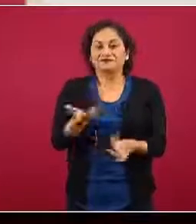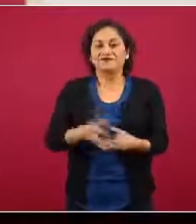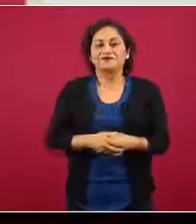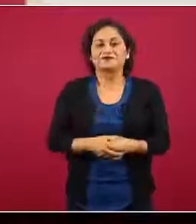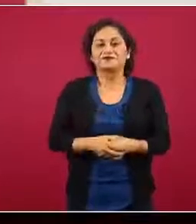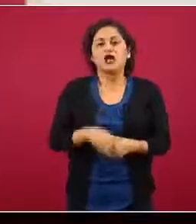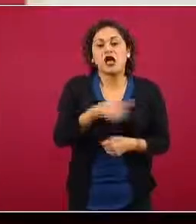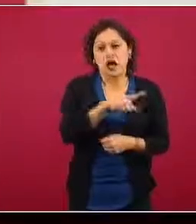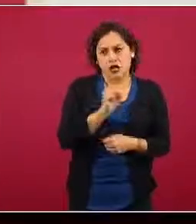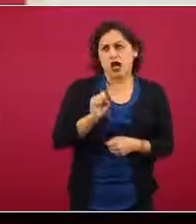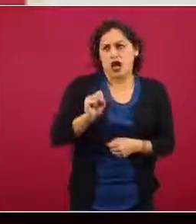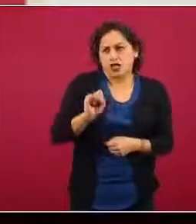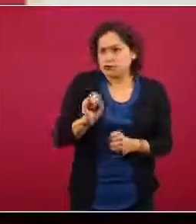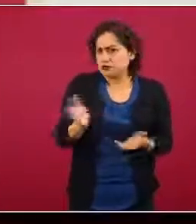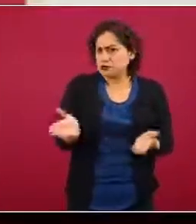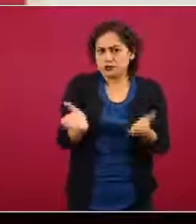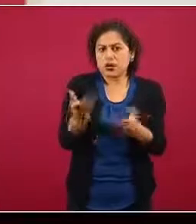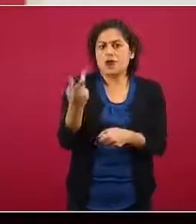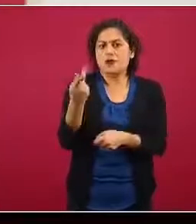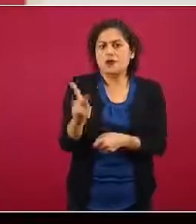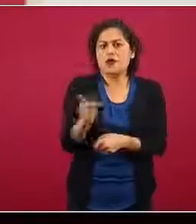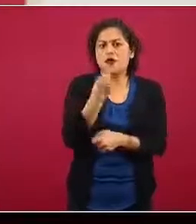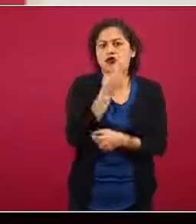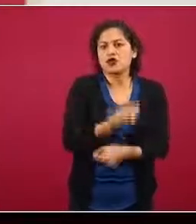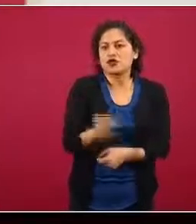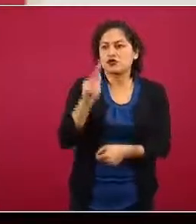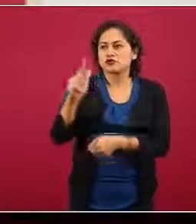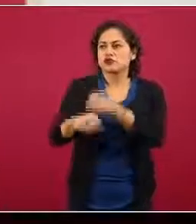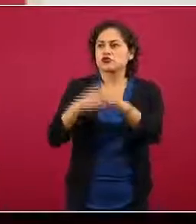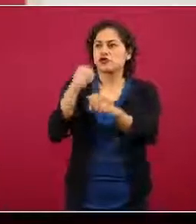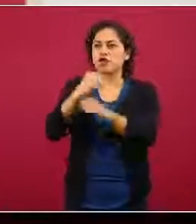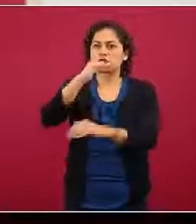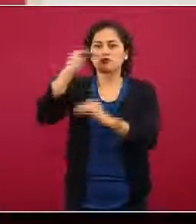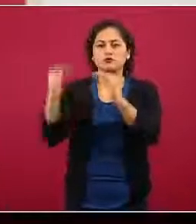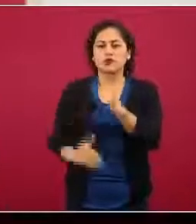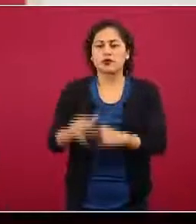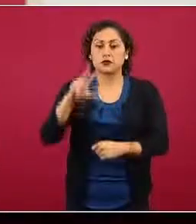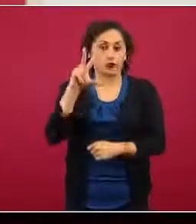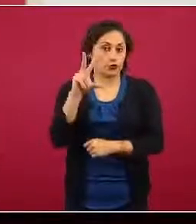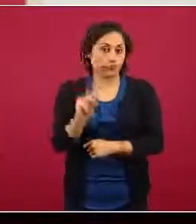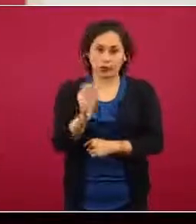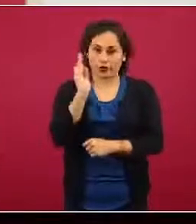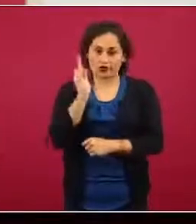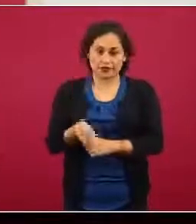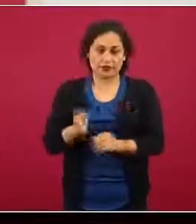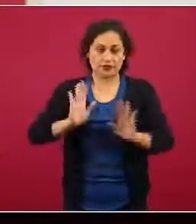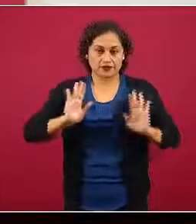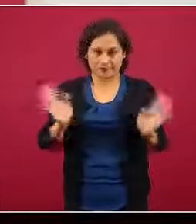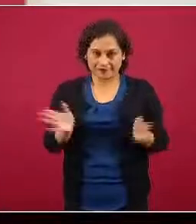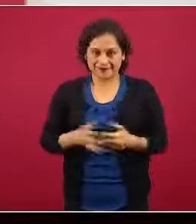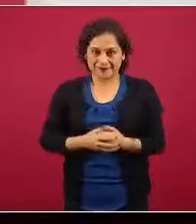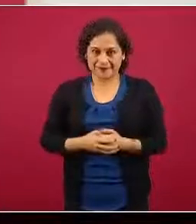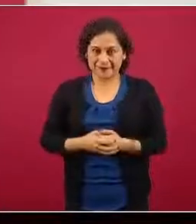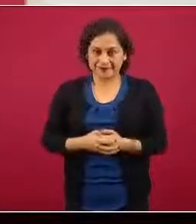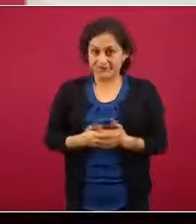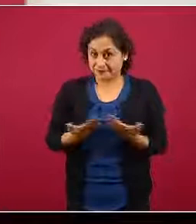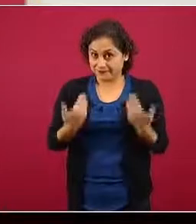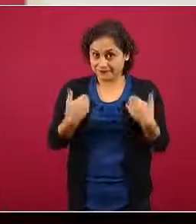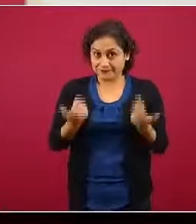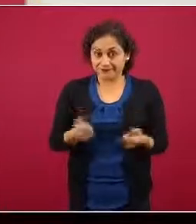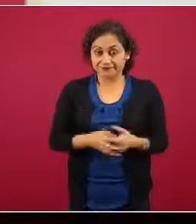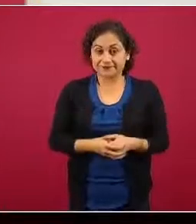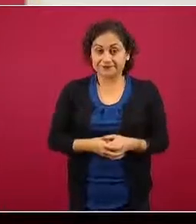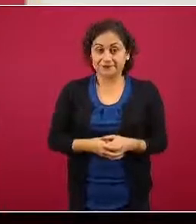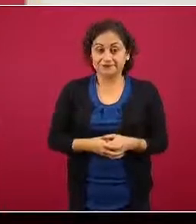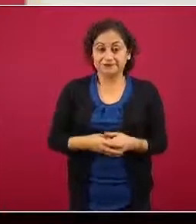sí quiere utilizarse, nada más que no se use en en población menor de 18 años.